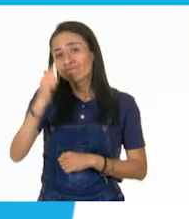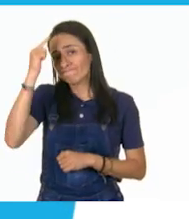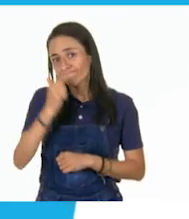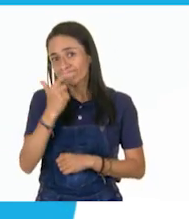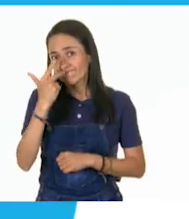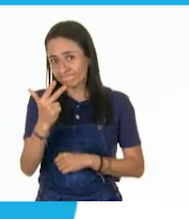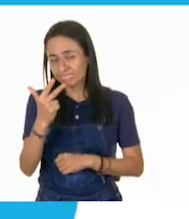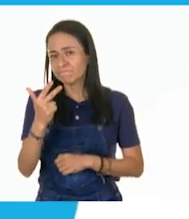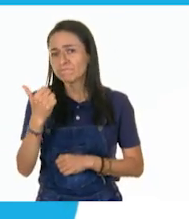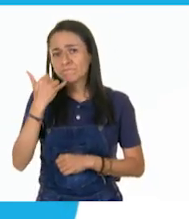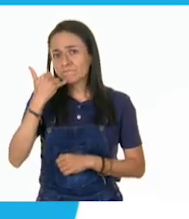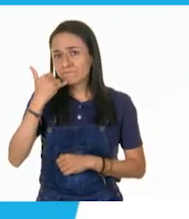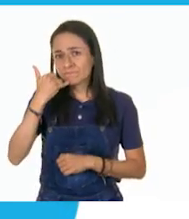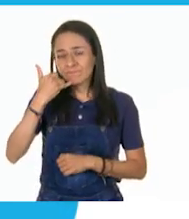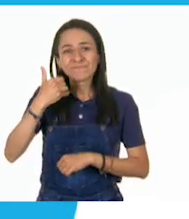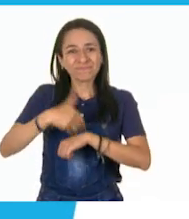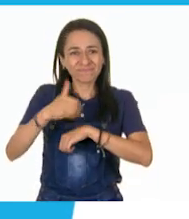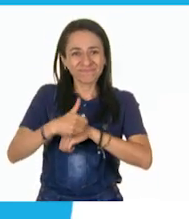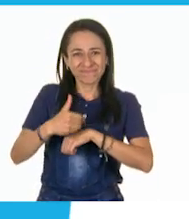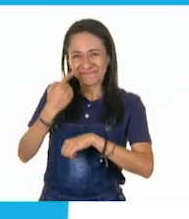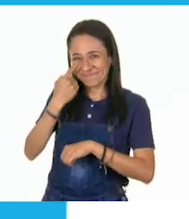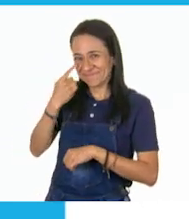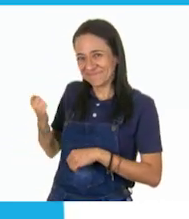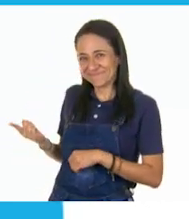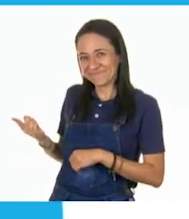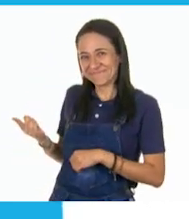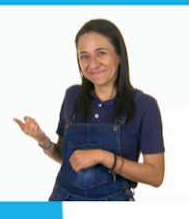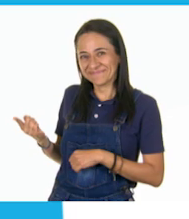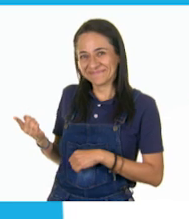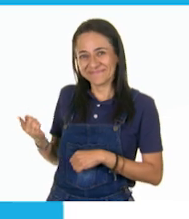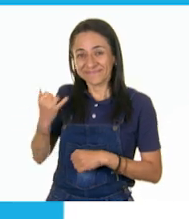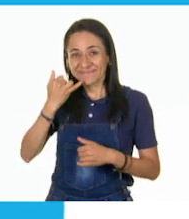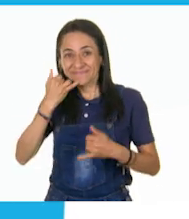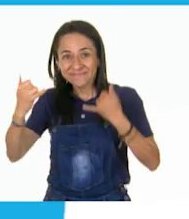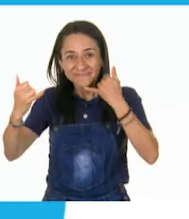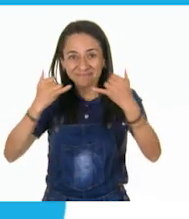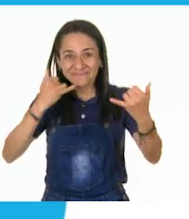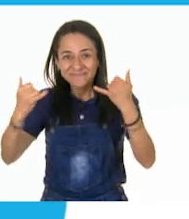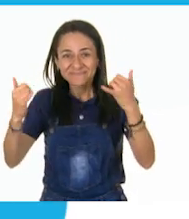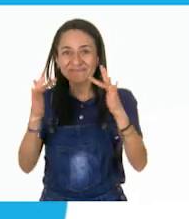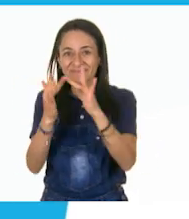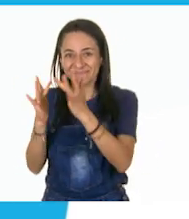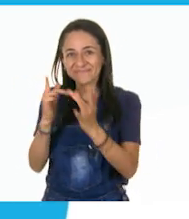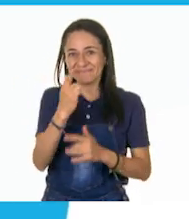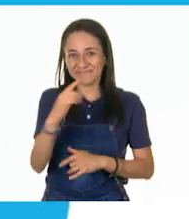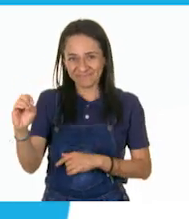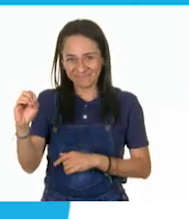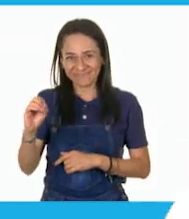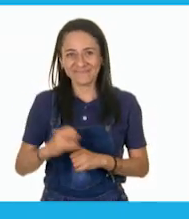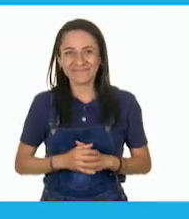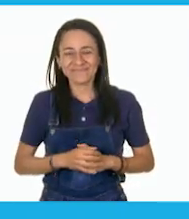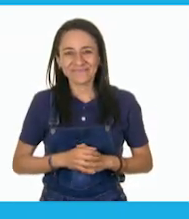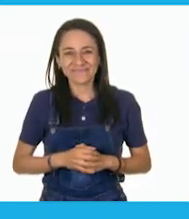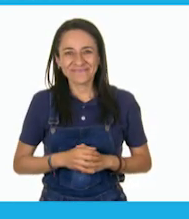teléfono 55 41 72 04 13. 100 líneas.